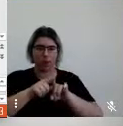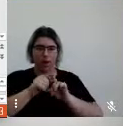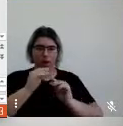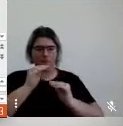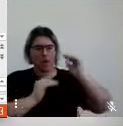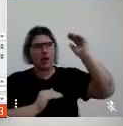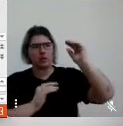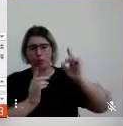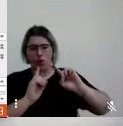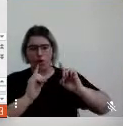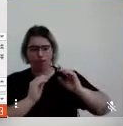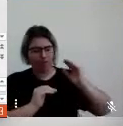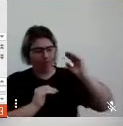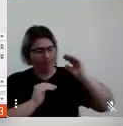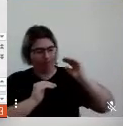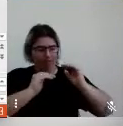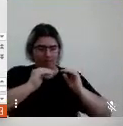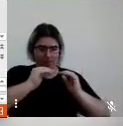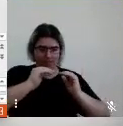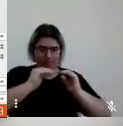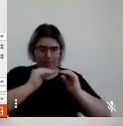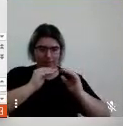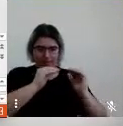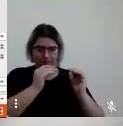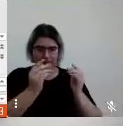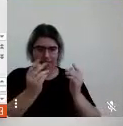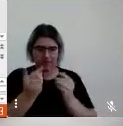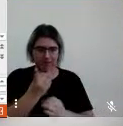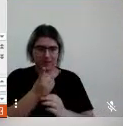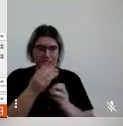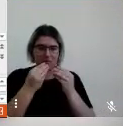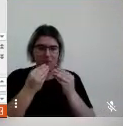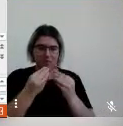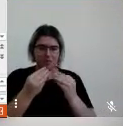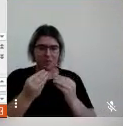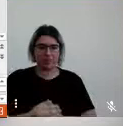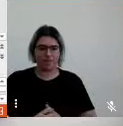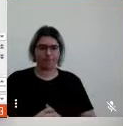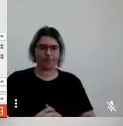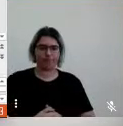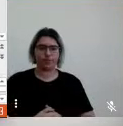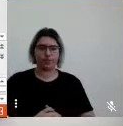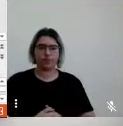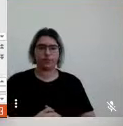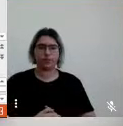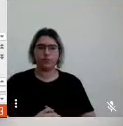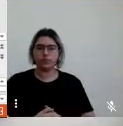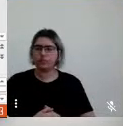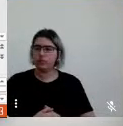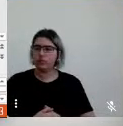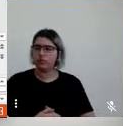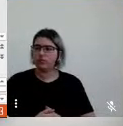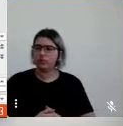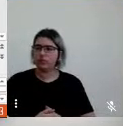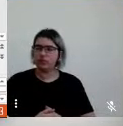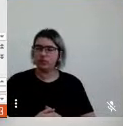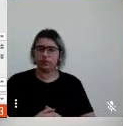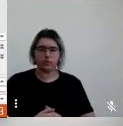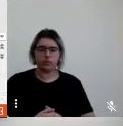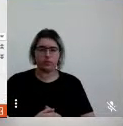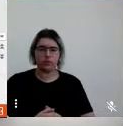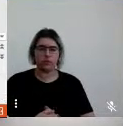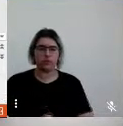que ambas bacterias estén bien equilibradas, Vale. ¿vale?